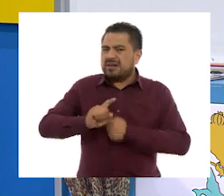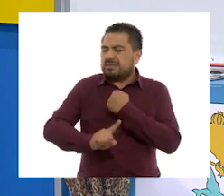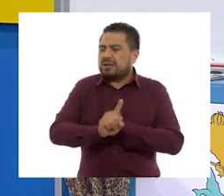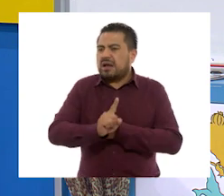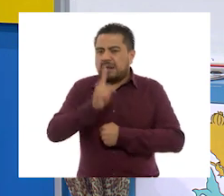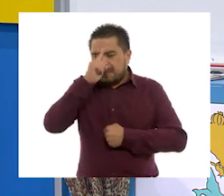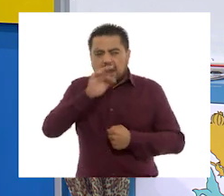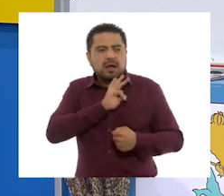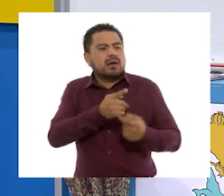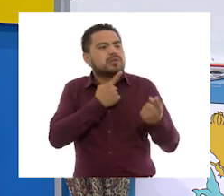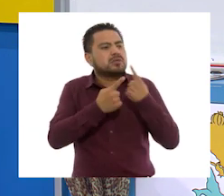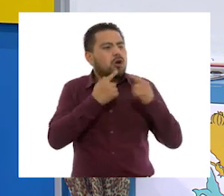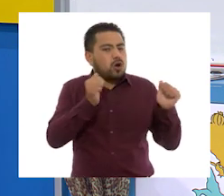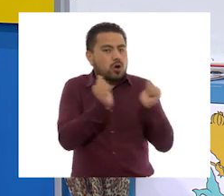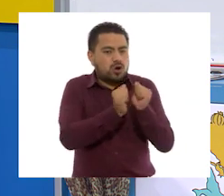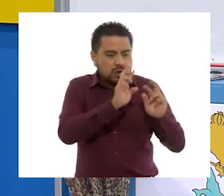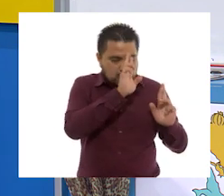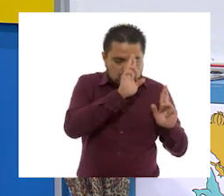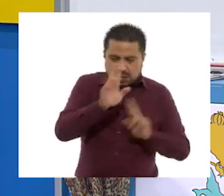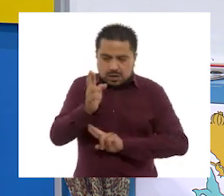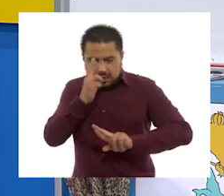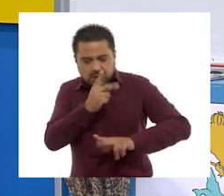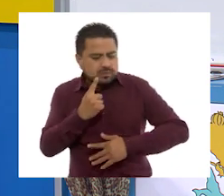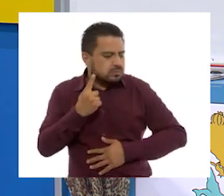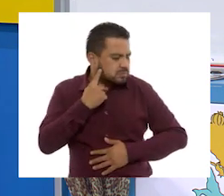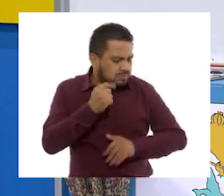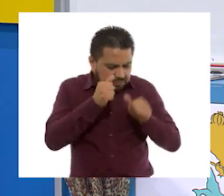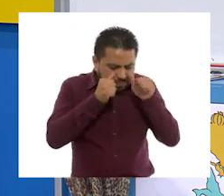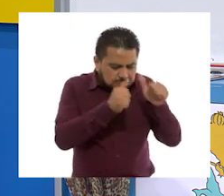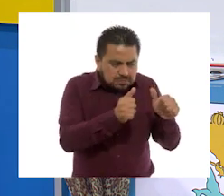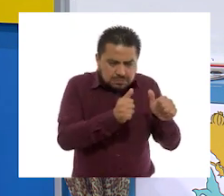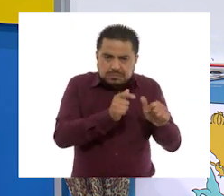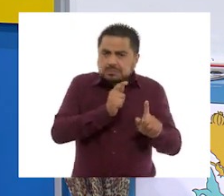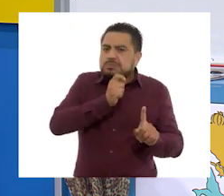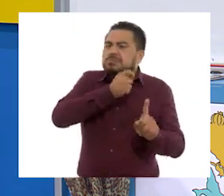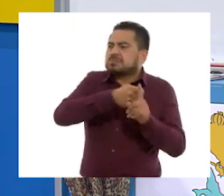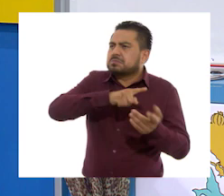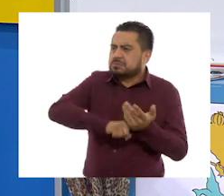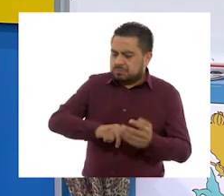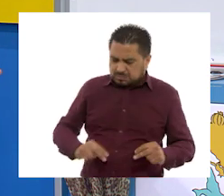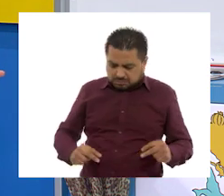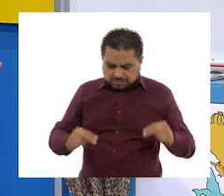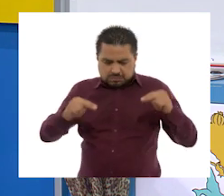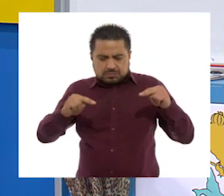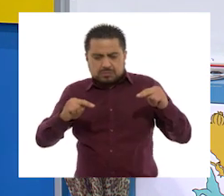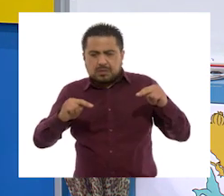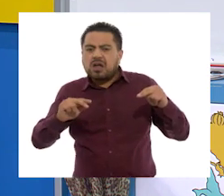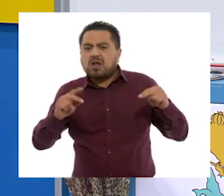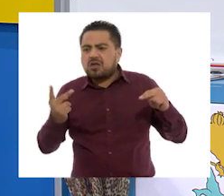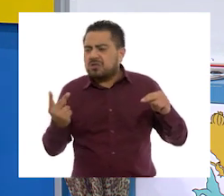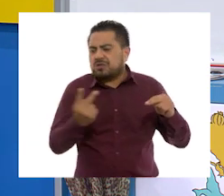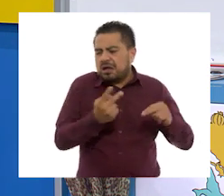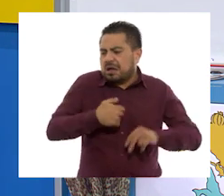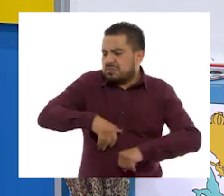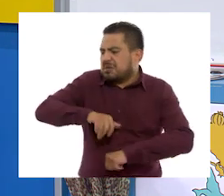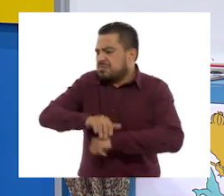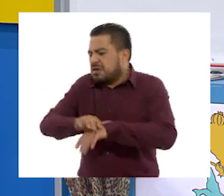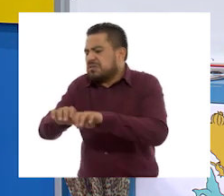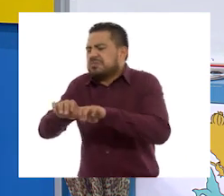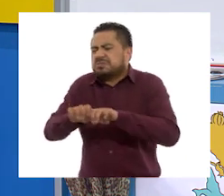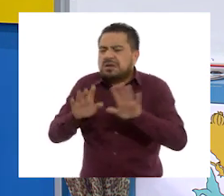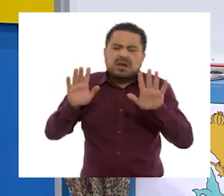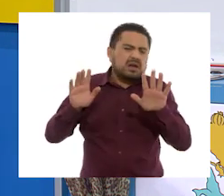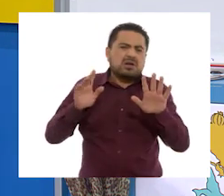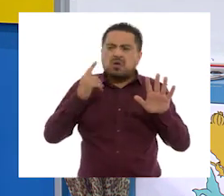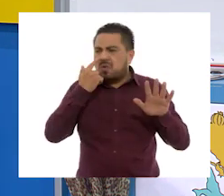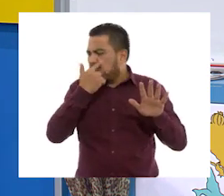para dialogar con respeto. Escuchar y mirar cómo escucha y mira la otra persona, o el otro equipo, o mi amiga, o mi amigo, con